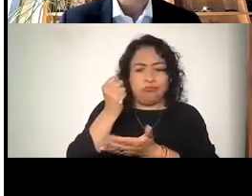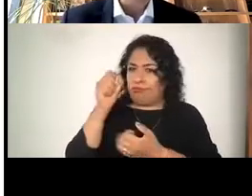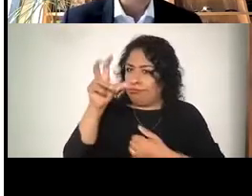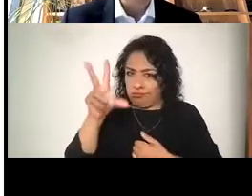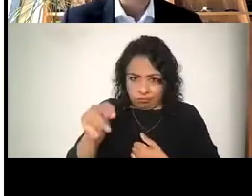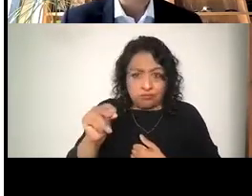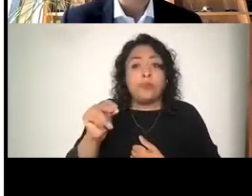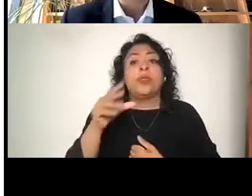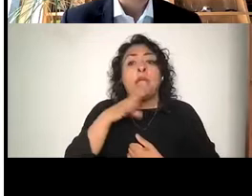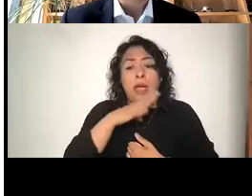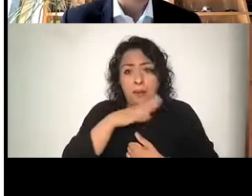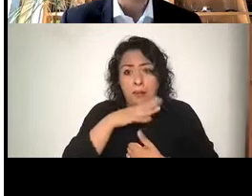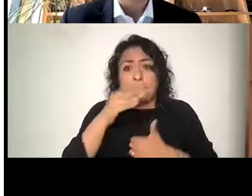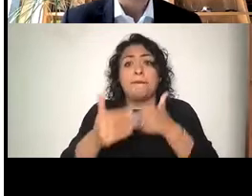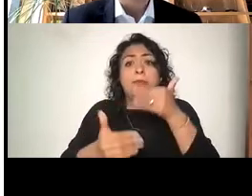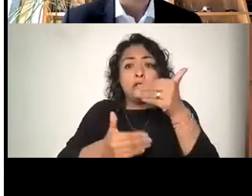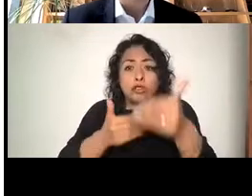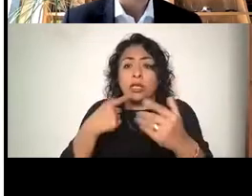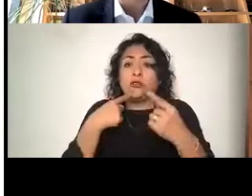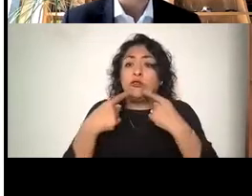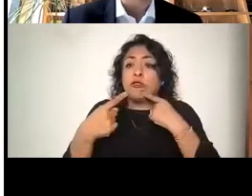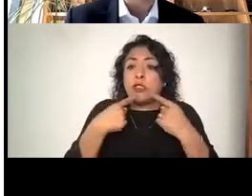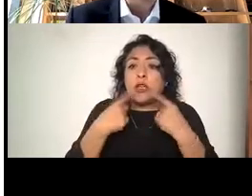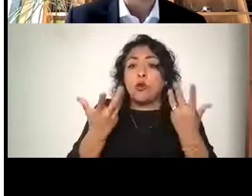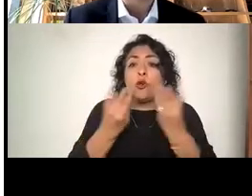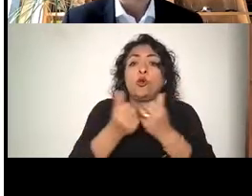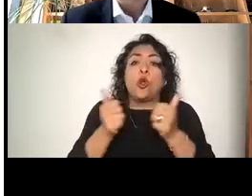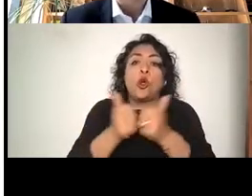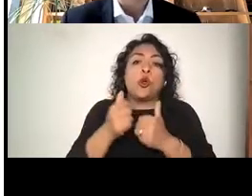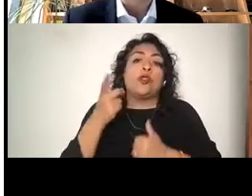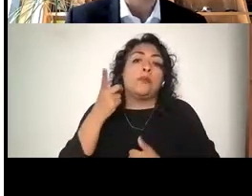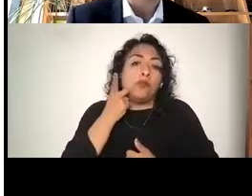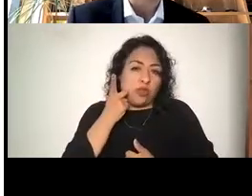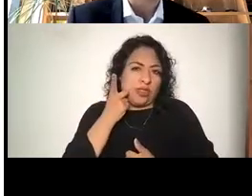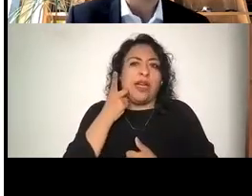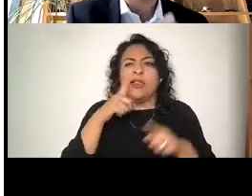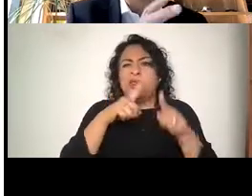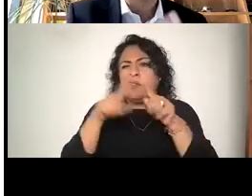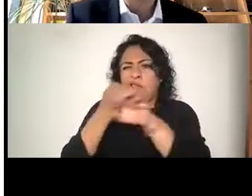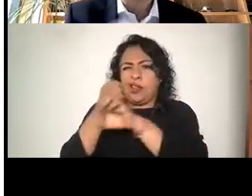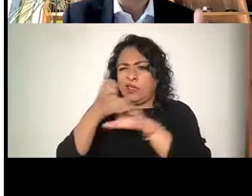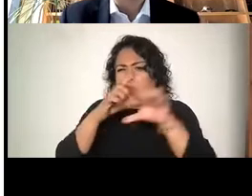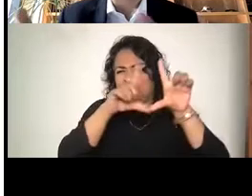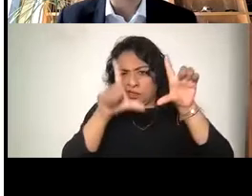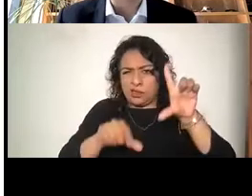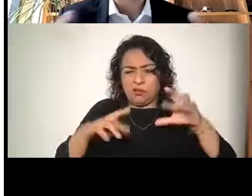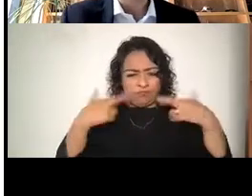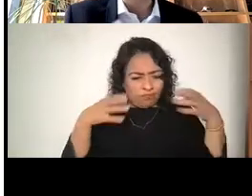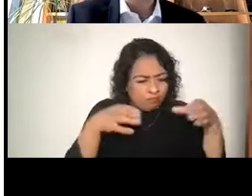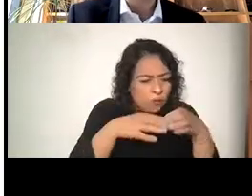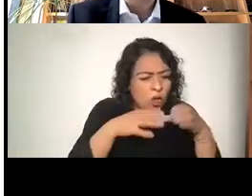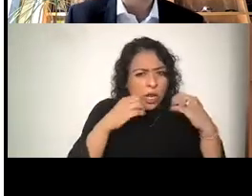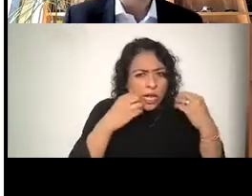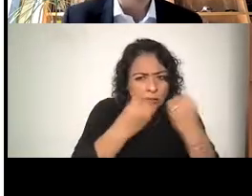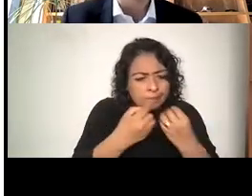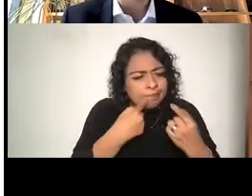Hubo procesos de diálogo con diputados y diputadas en distintas entidades federativas donde se juntaron organizaciones y